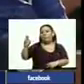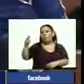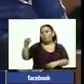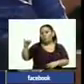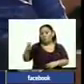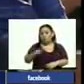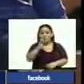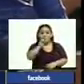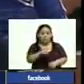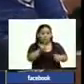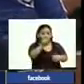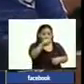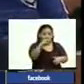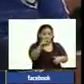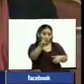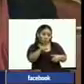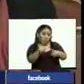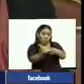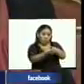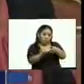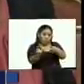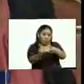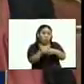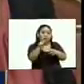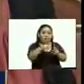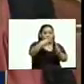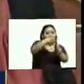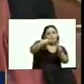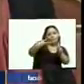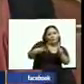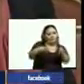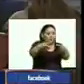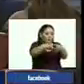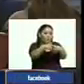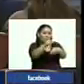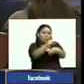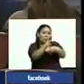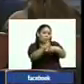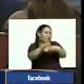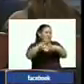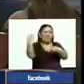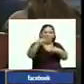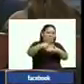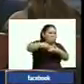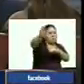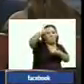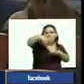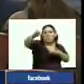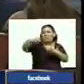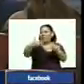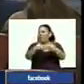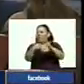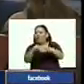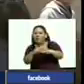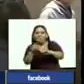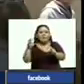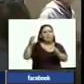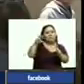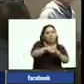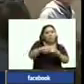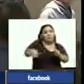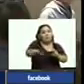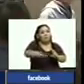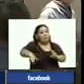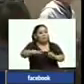de 102 casos se registraron entre la población LGTBI, que fueron desplazadas utilizando varios tipos de violencia en diversas